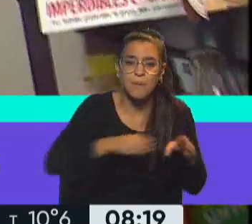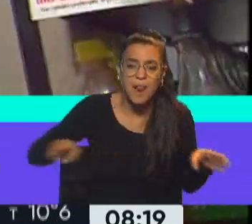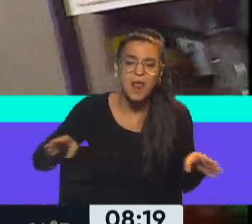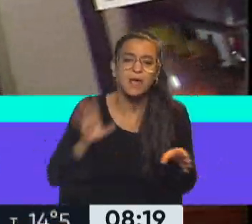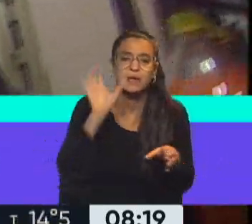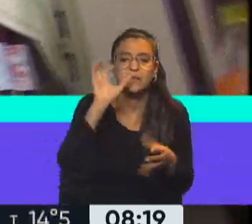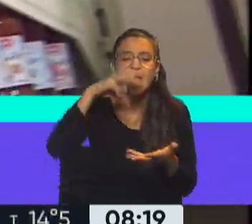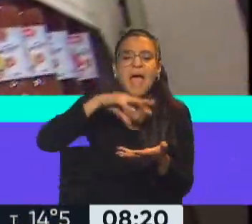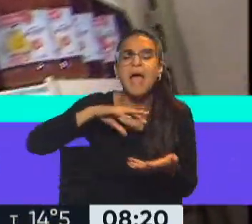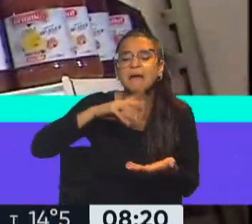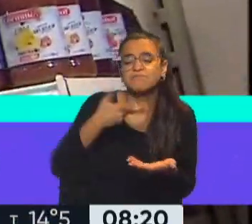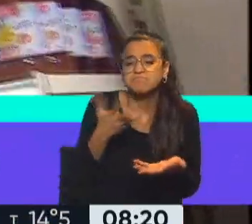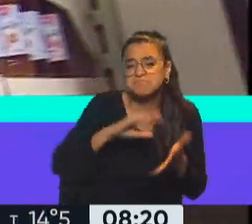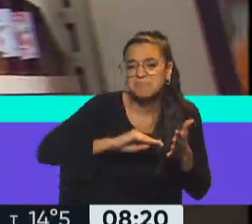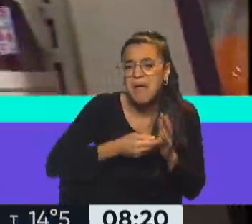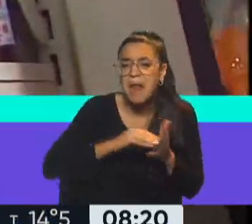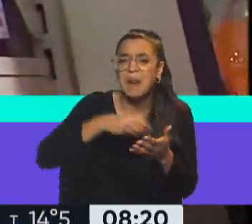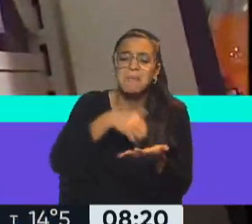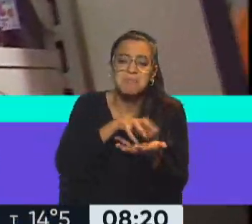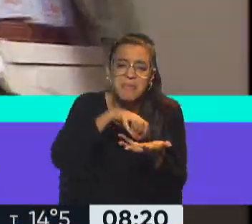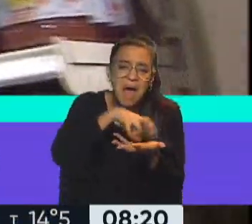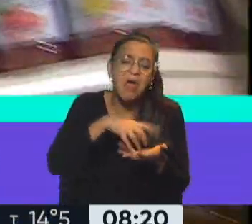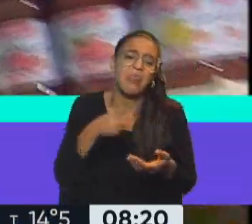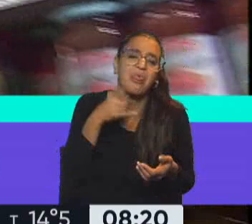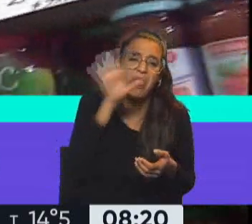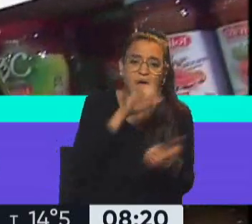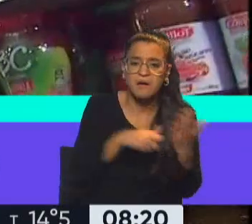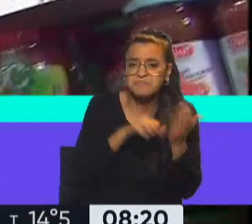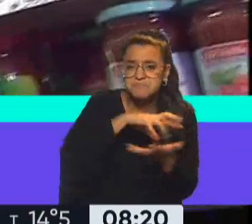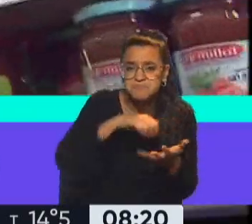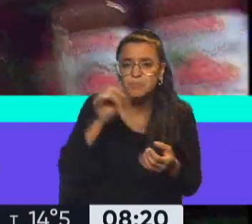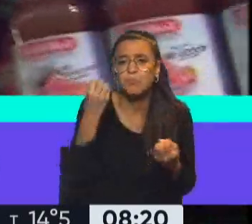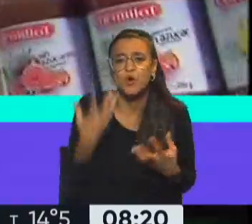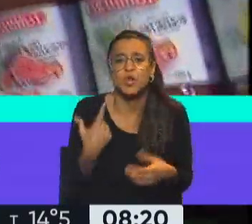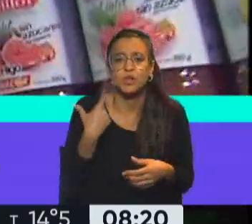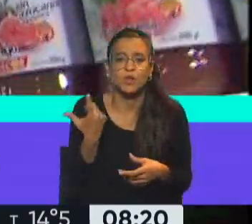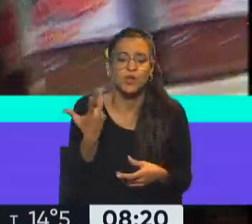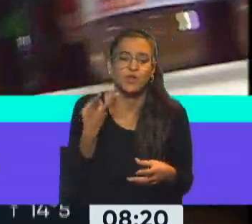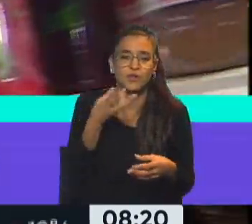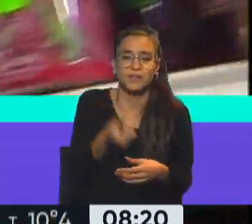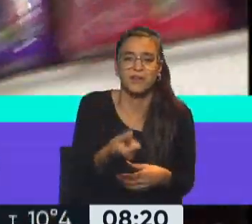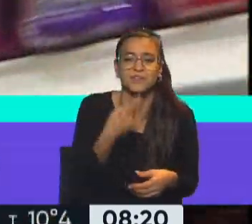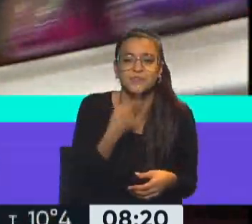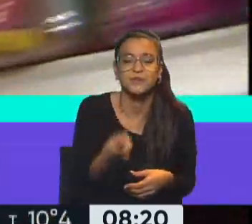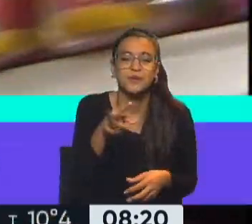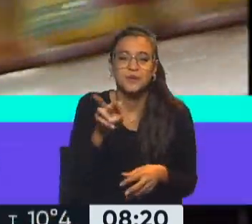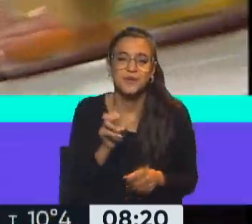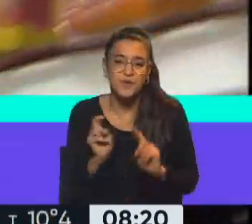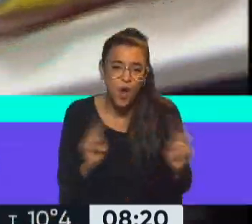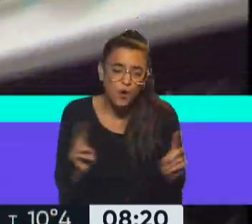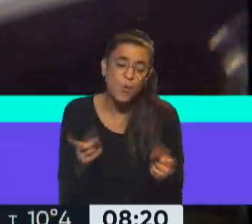poquito de carne picada me llegó alguna bebida algo porque por supuesto al otro día no cobre bueno la vida esperemos que este